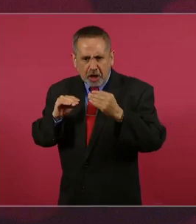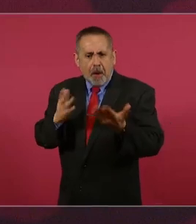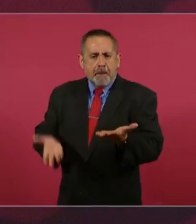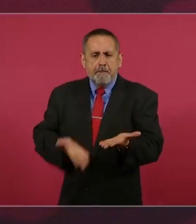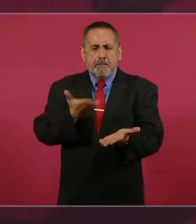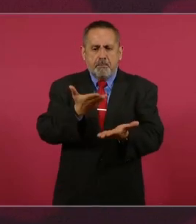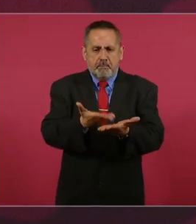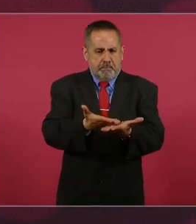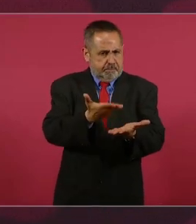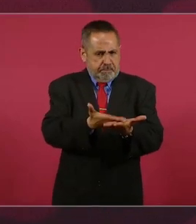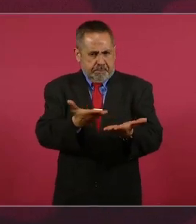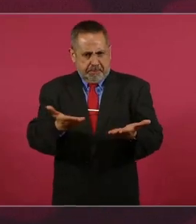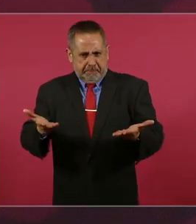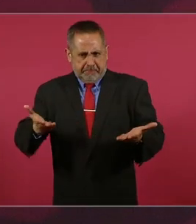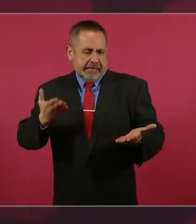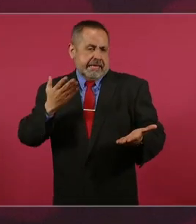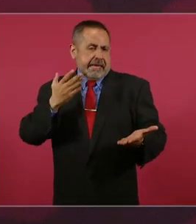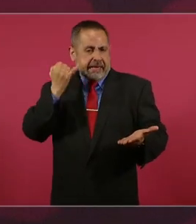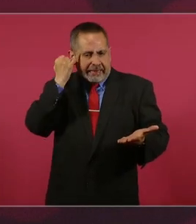las iniciativas.